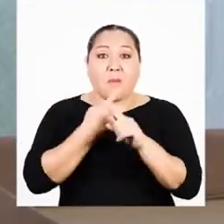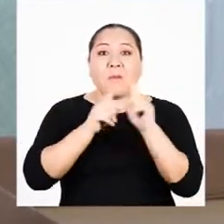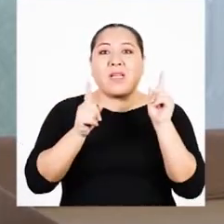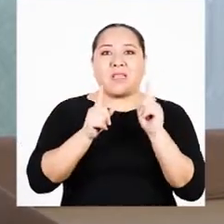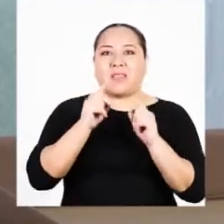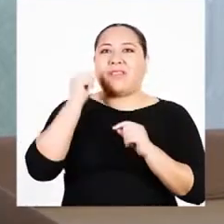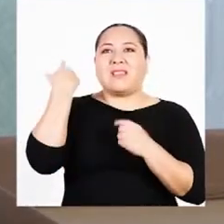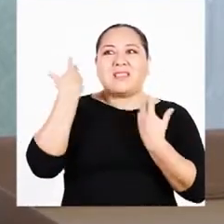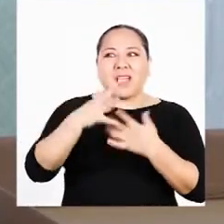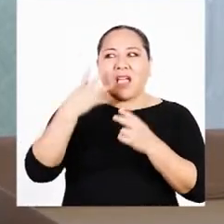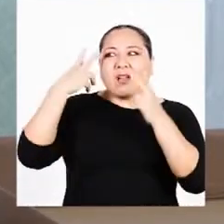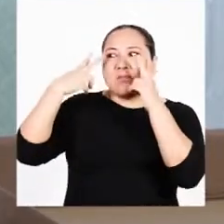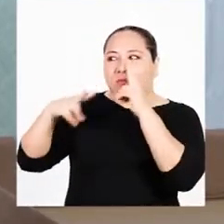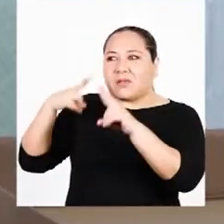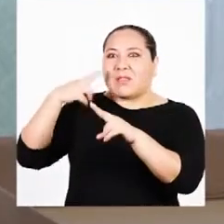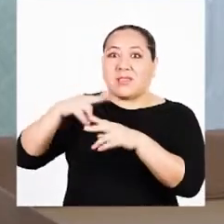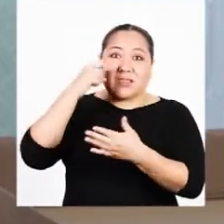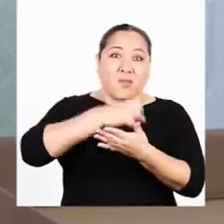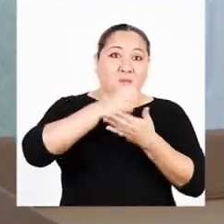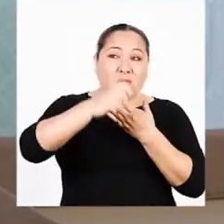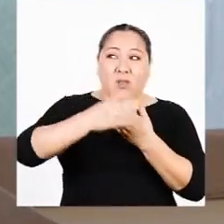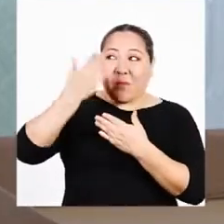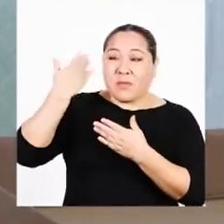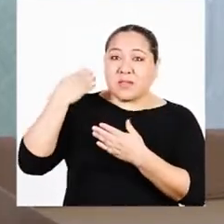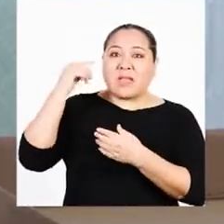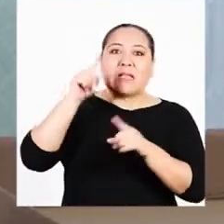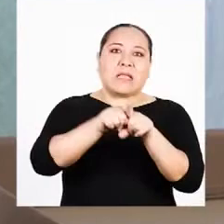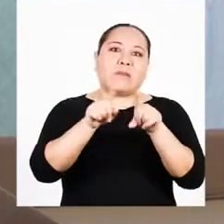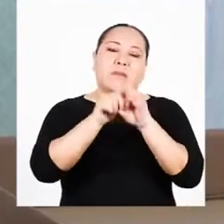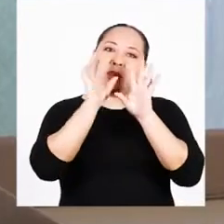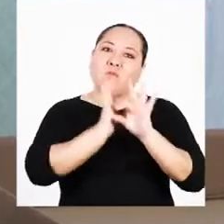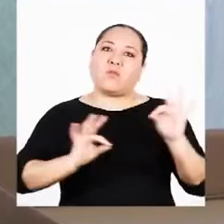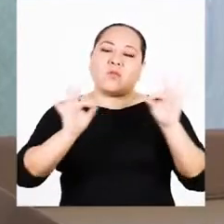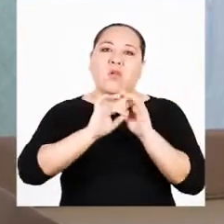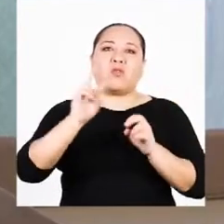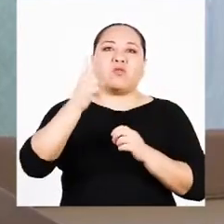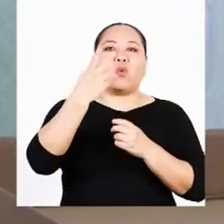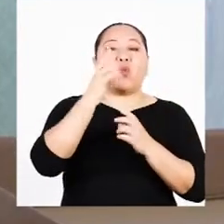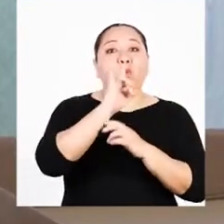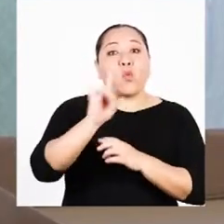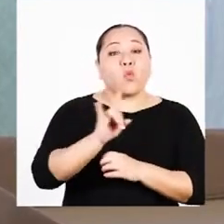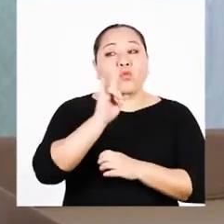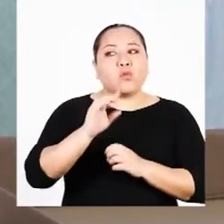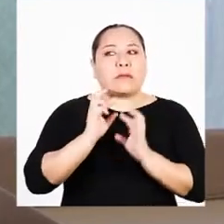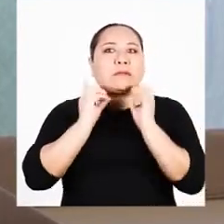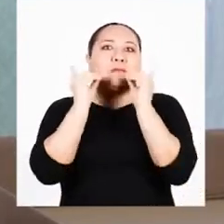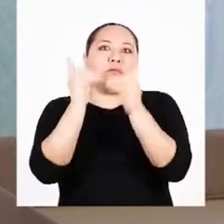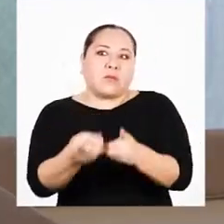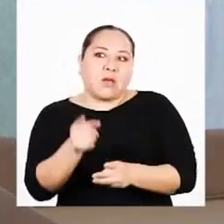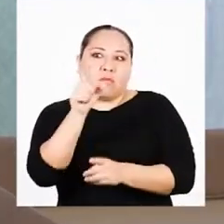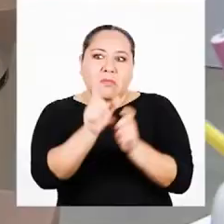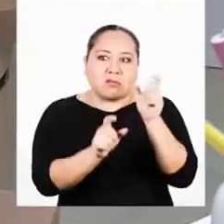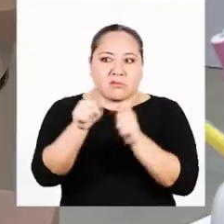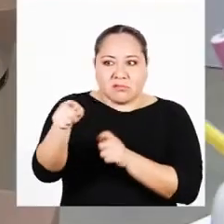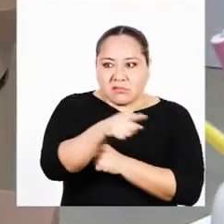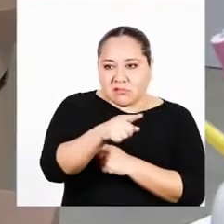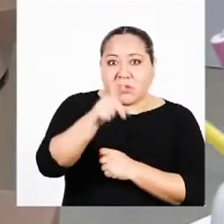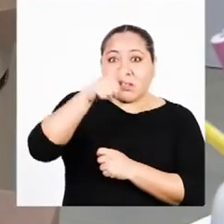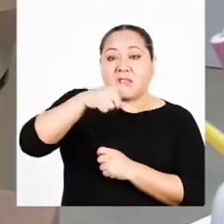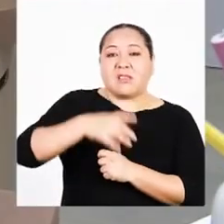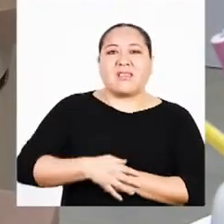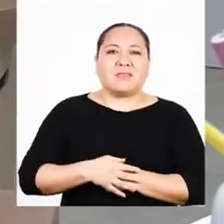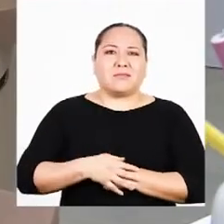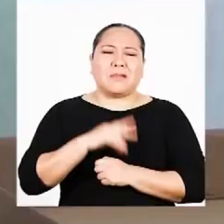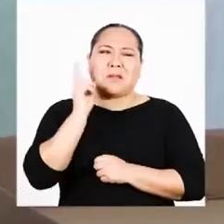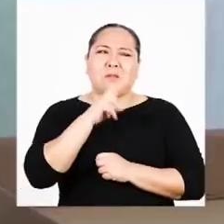embargo, con lo que hemos estado viendo en estos programas, también es importante darles un segundo uso y donarlos a quienes los necesiten. Y